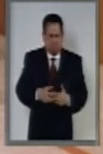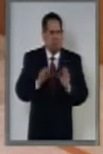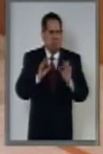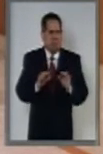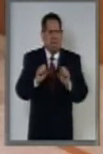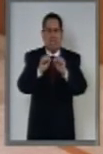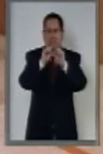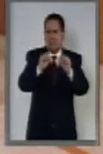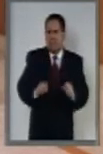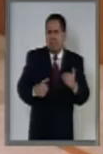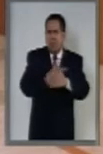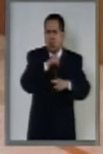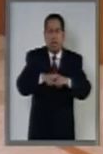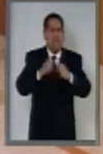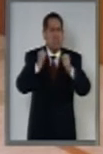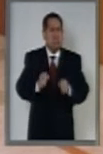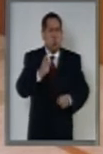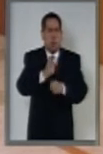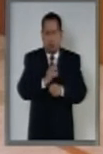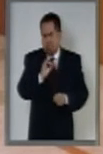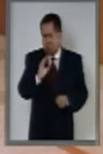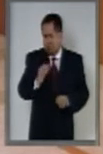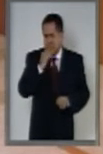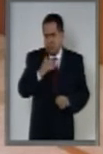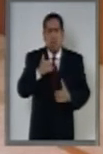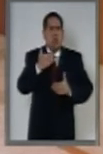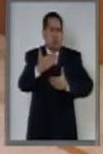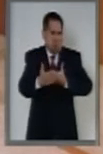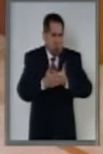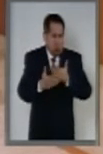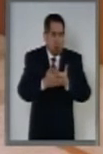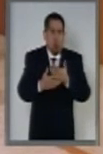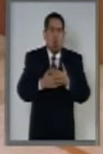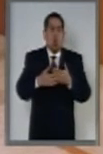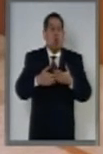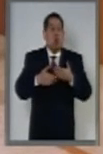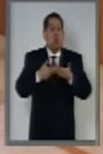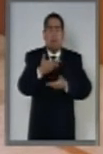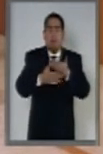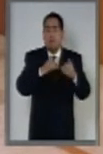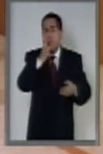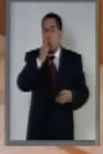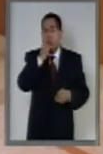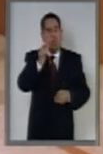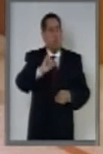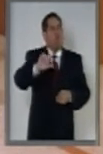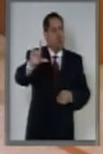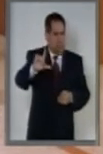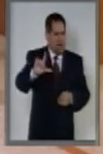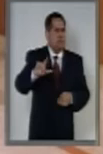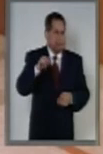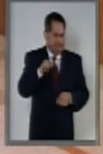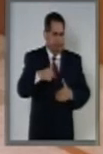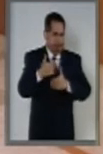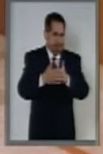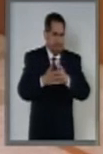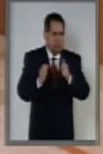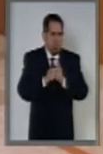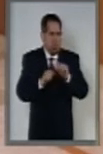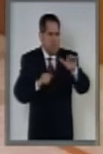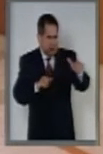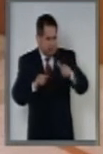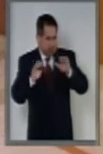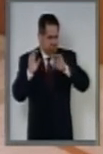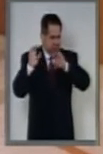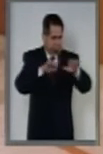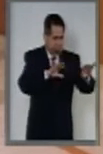de seguridad que va a permitir la creación de un servicio profesional policial, donde el reclutamiento,